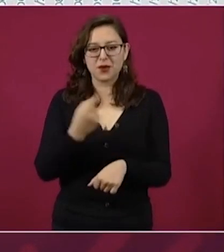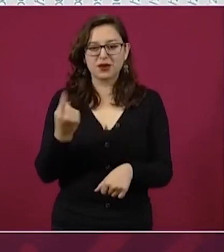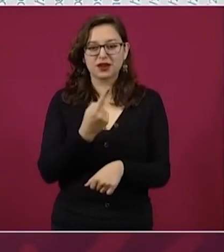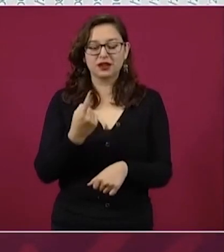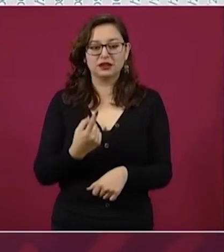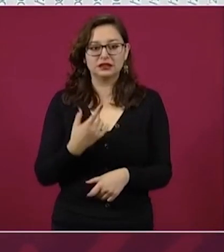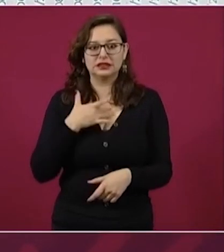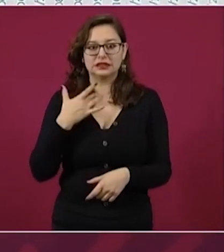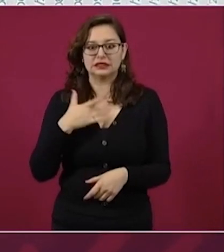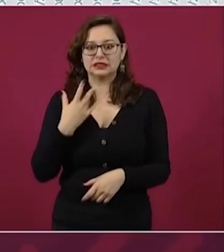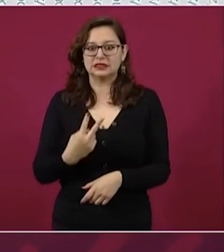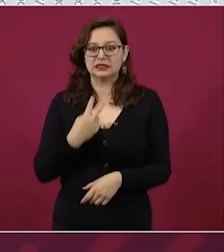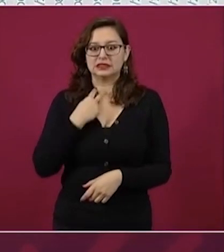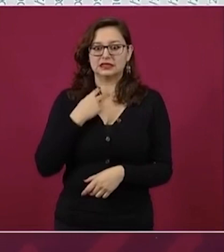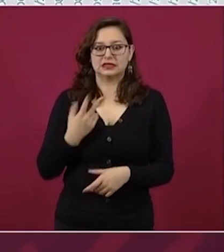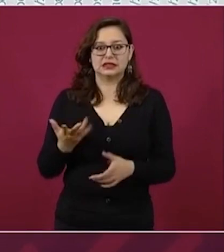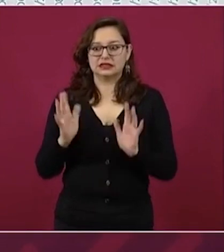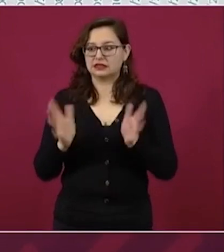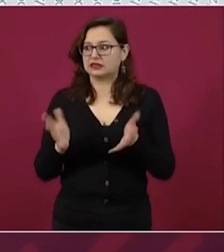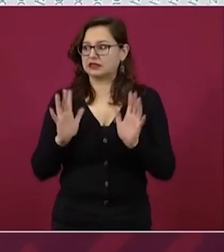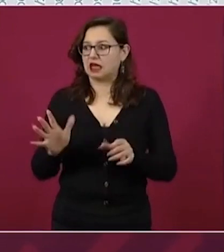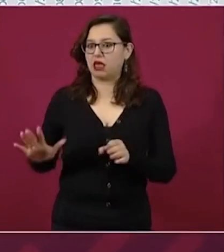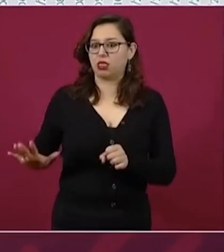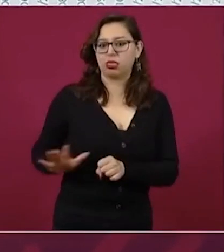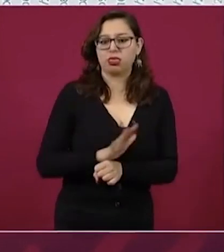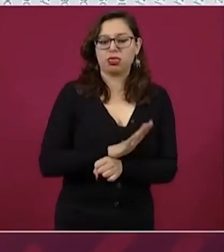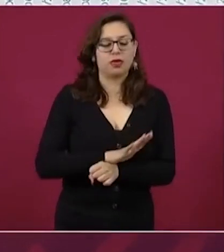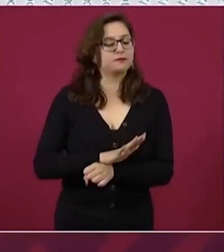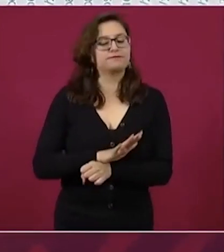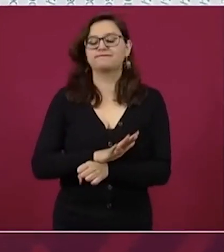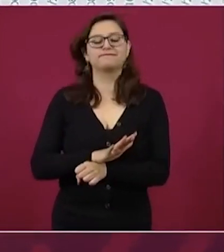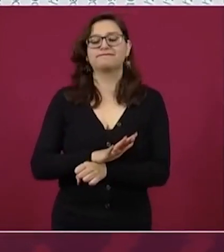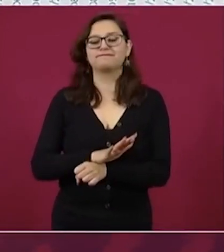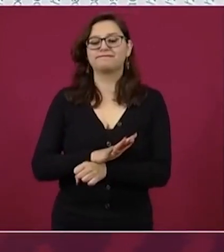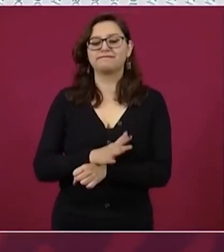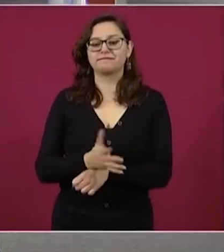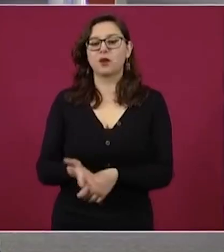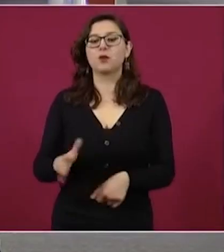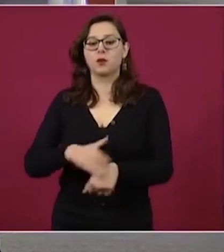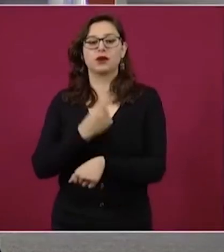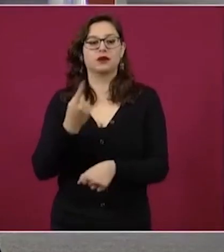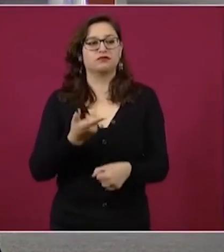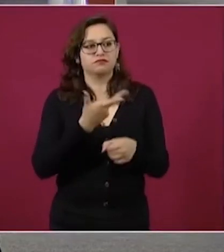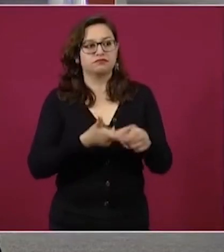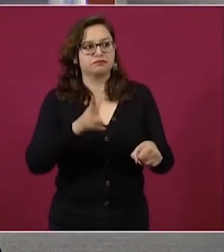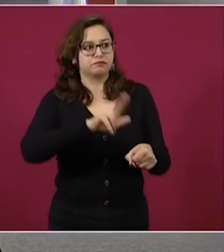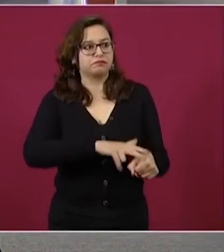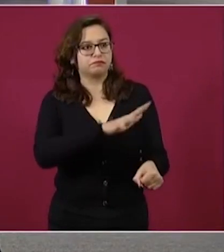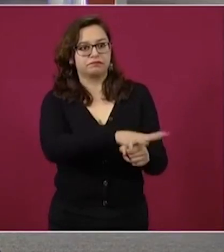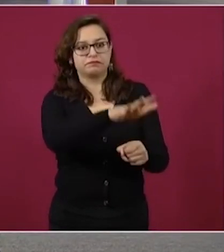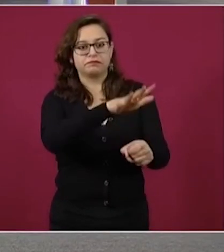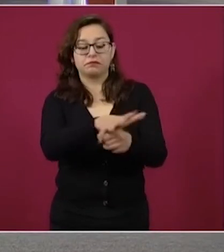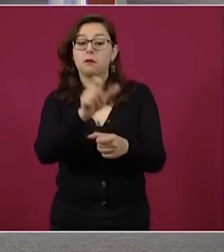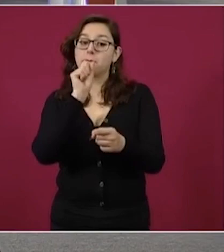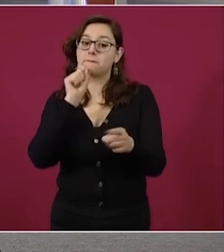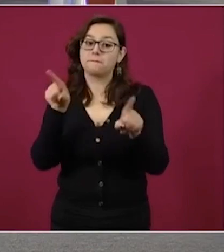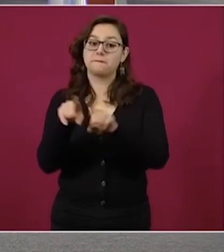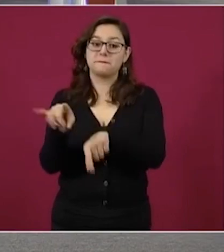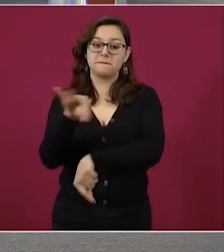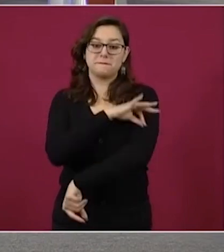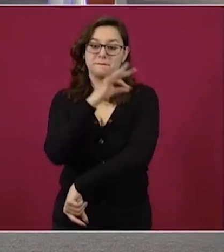proporción de la población vacunada cuando llegó esta cuarta ola la siguiente lo mismo en las defunciones